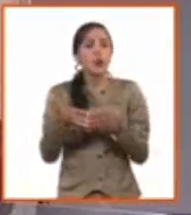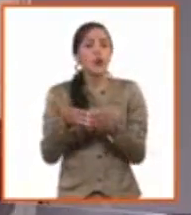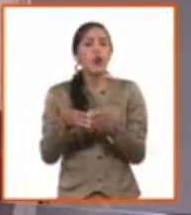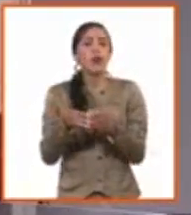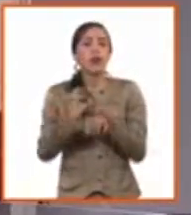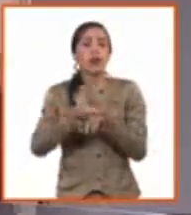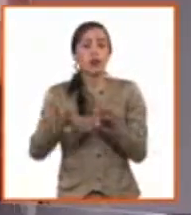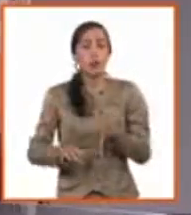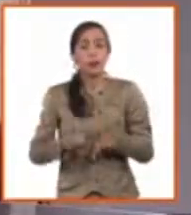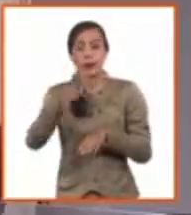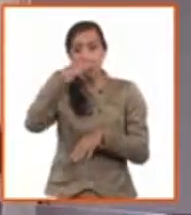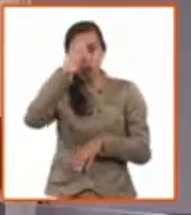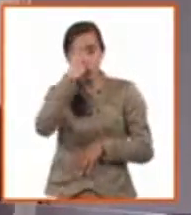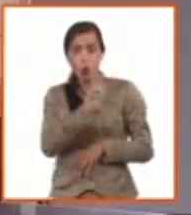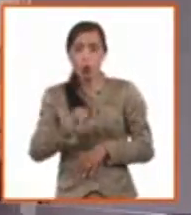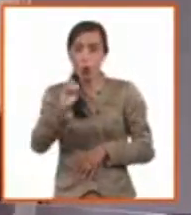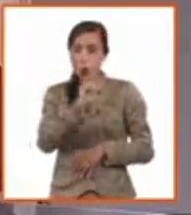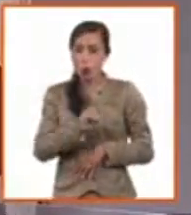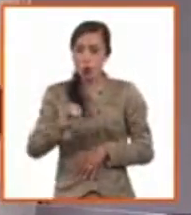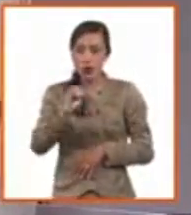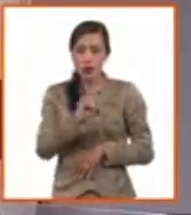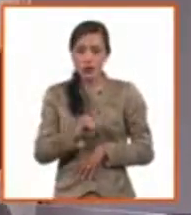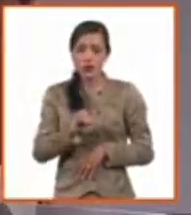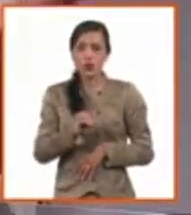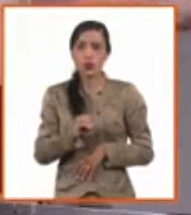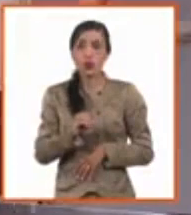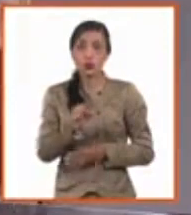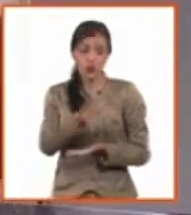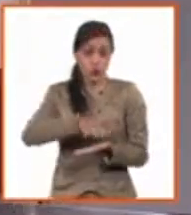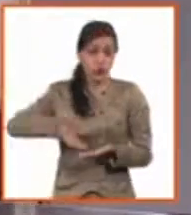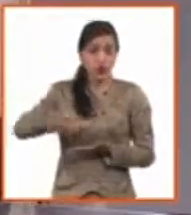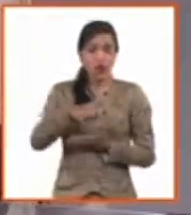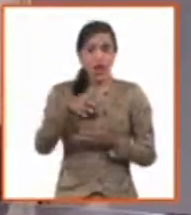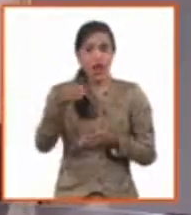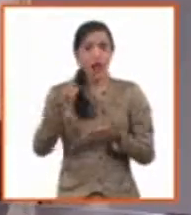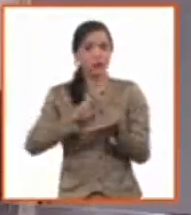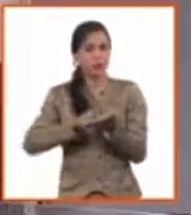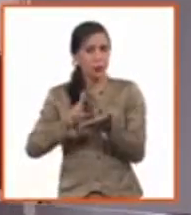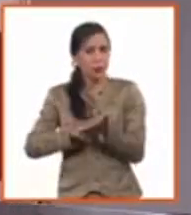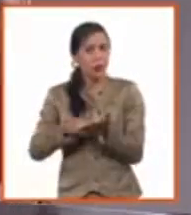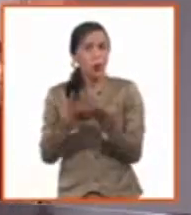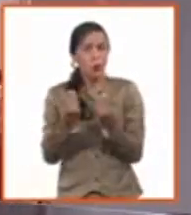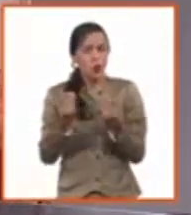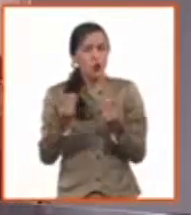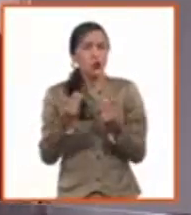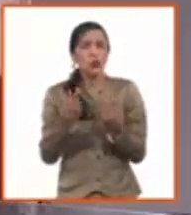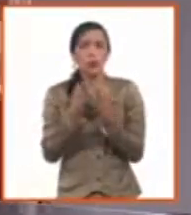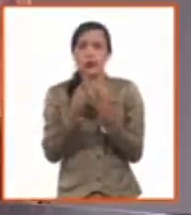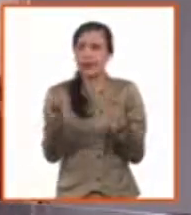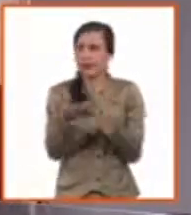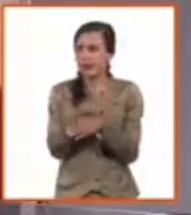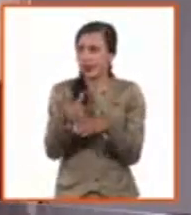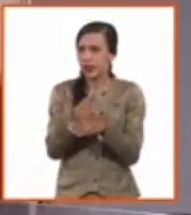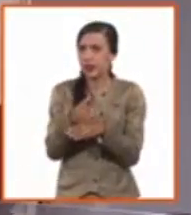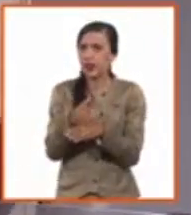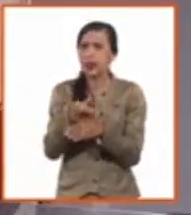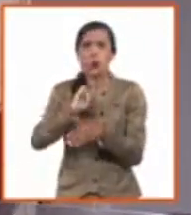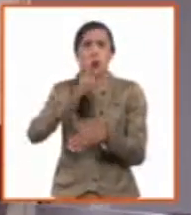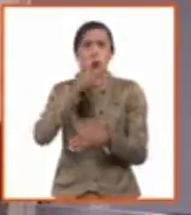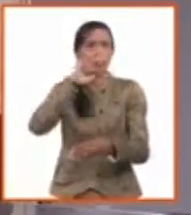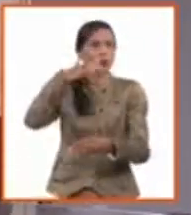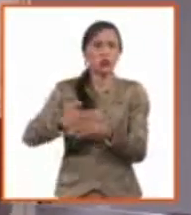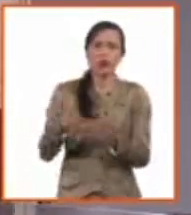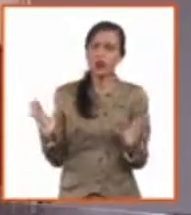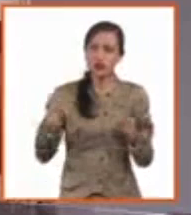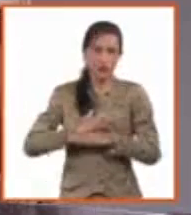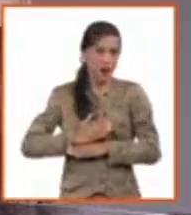cuba que es una organización social que aglutina profesionales de cualquiera de los sectores rompiendo de alguna manera la